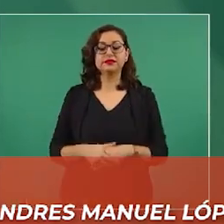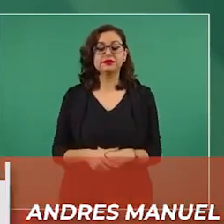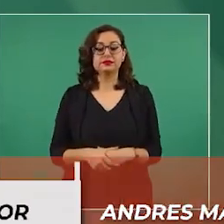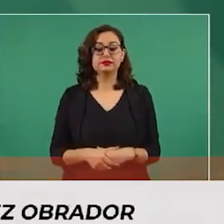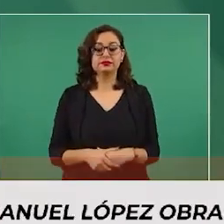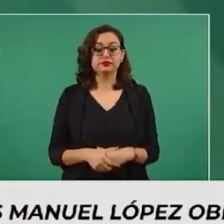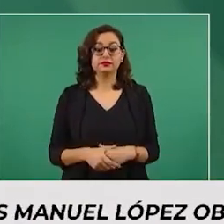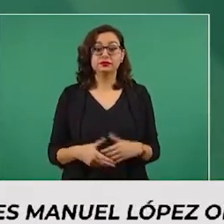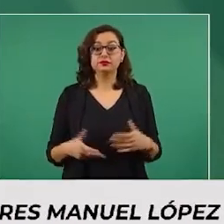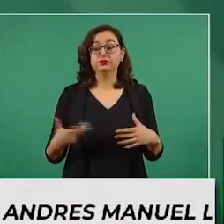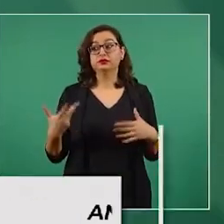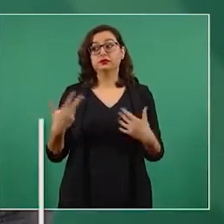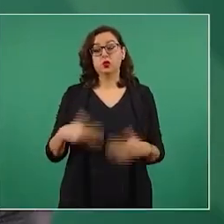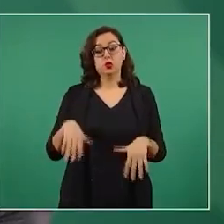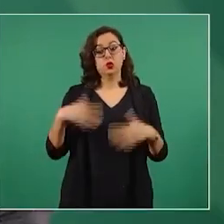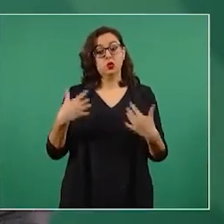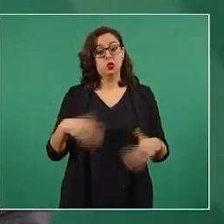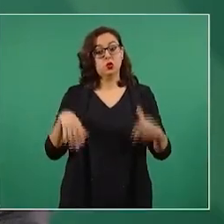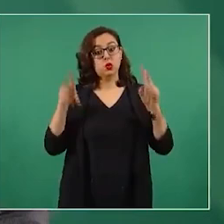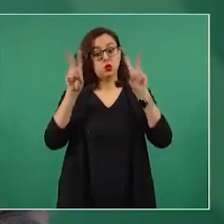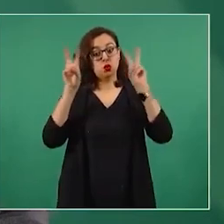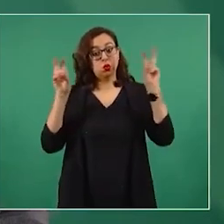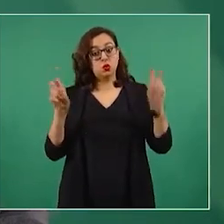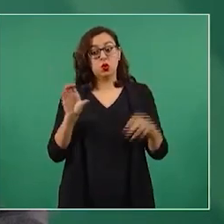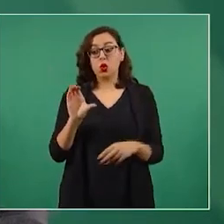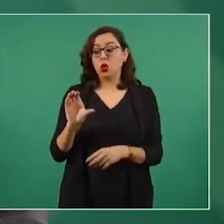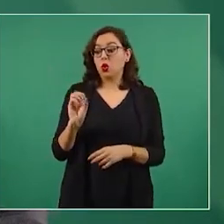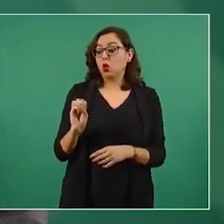el comunismo.